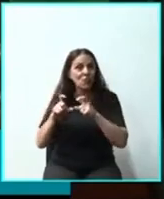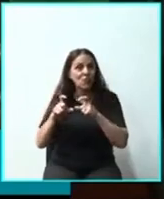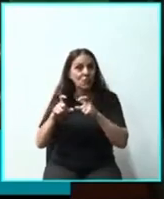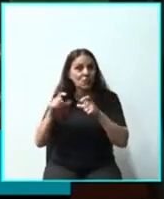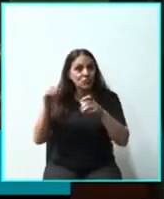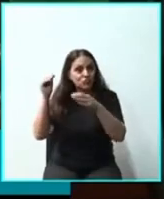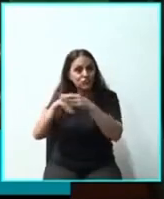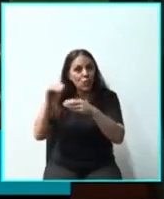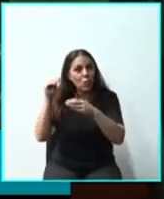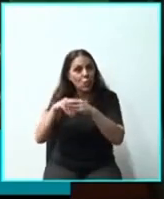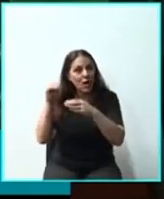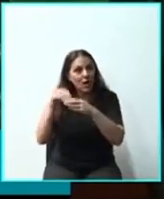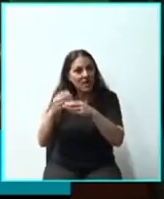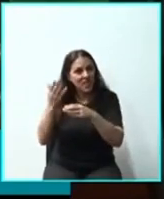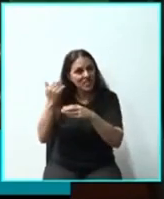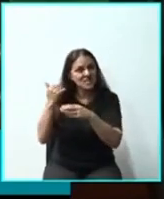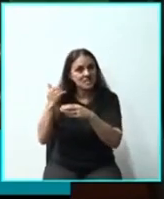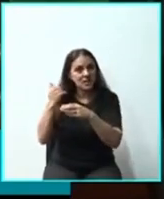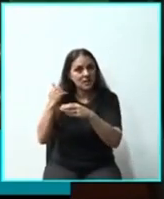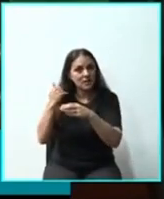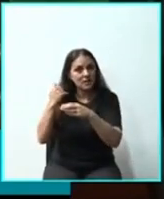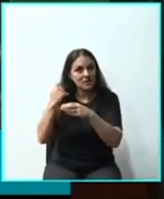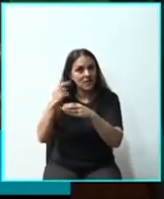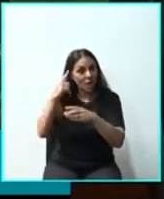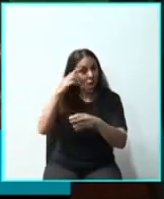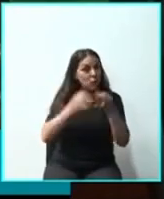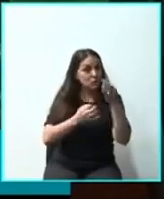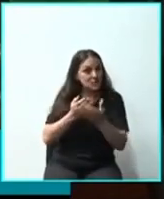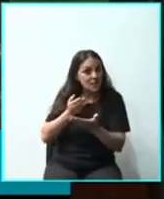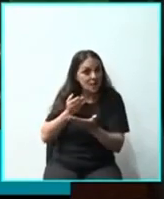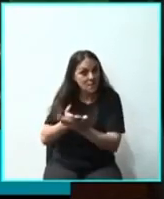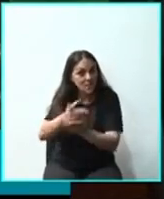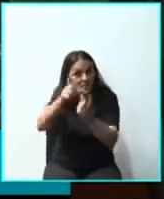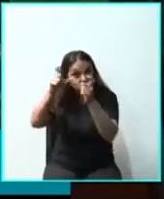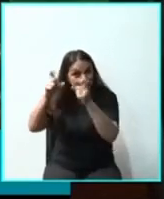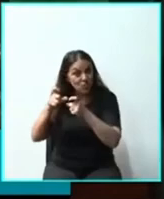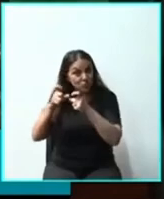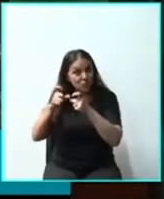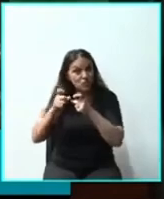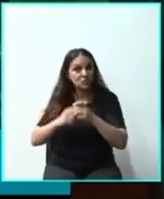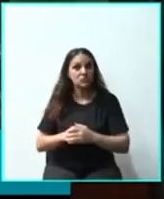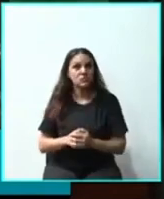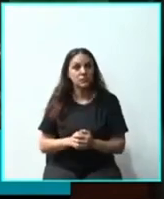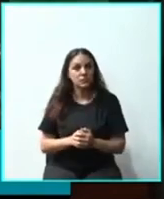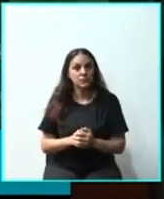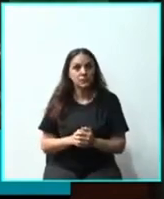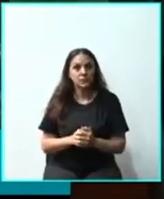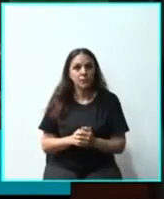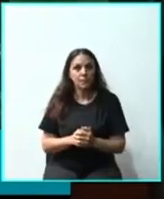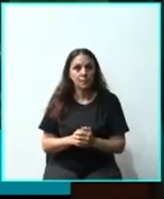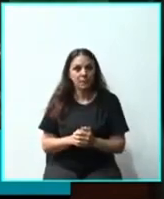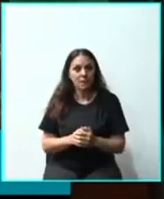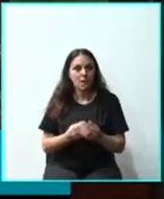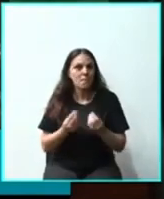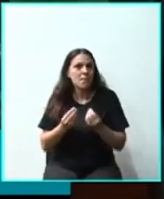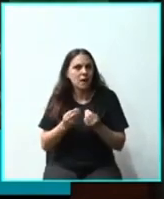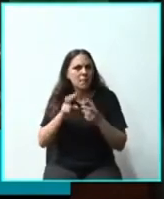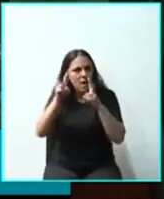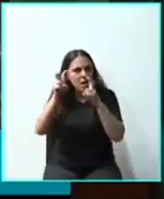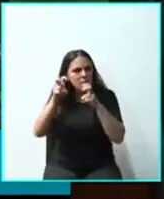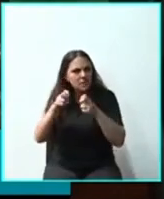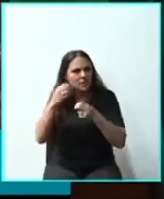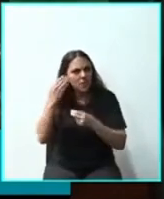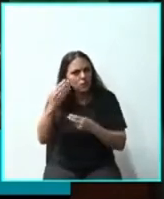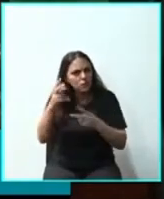almacenadas que son solicitadas por la justicia para causas, para líneas de investigación, para causas